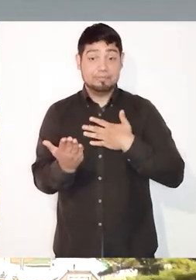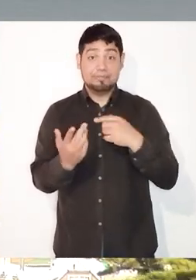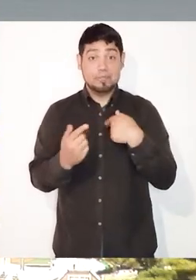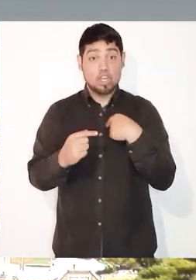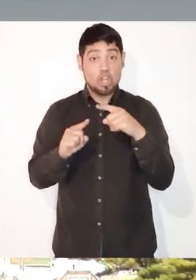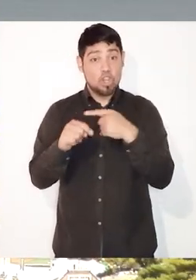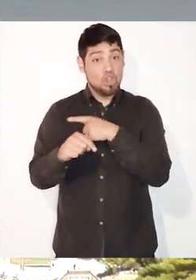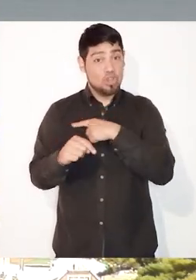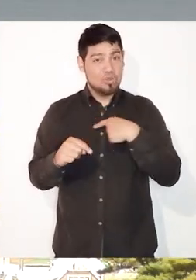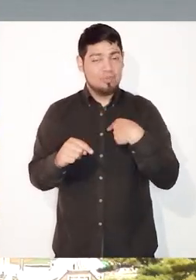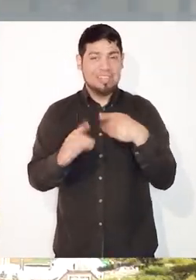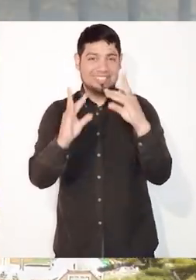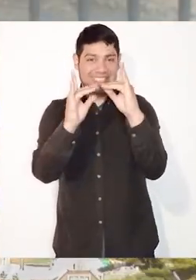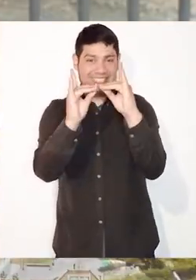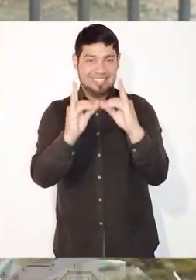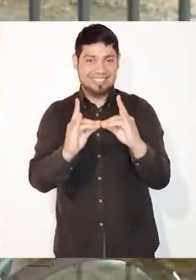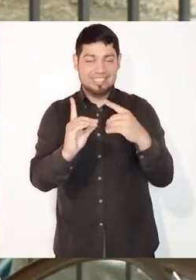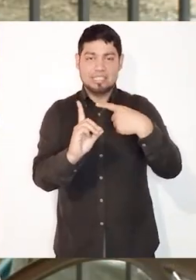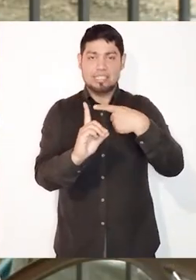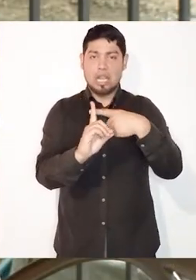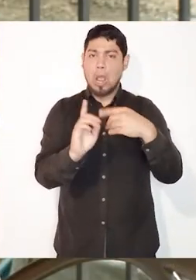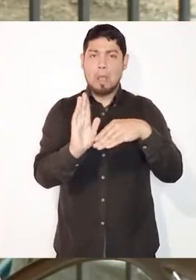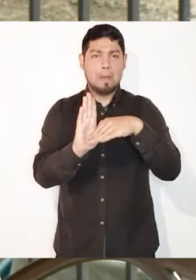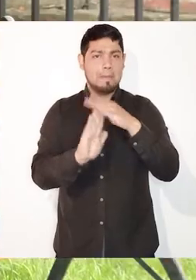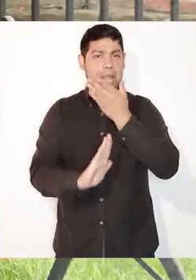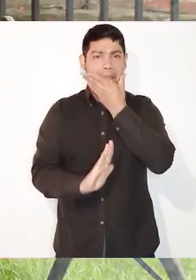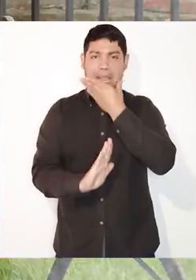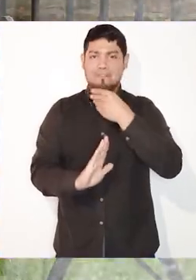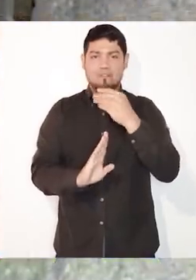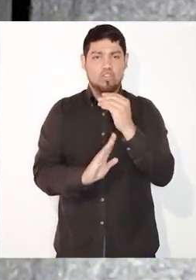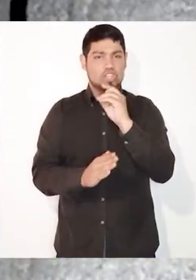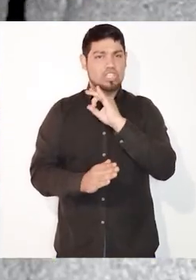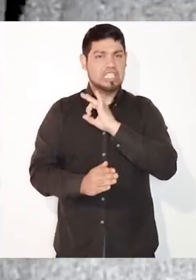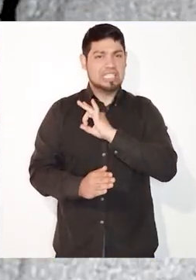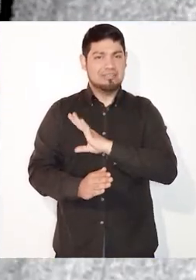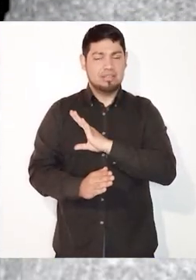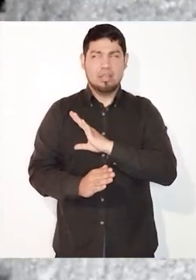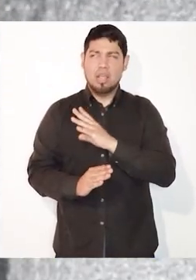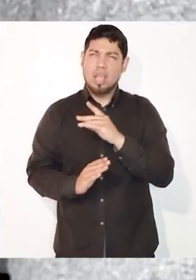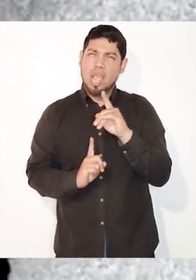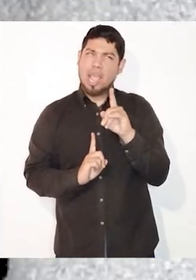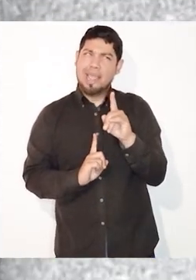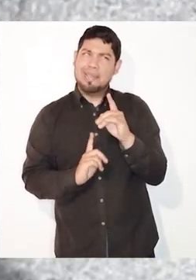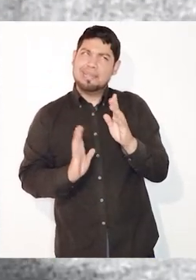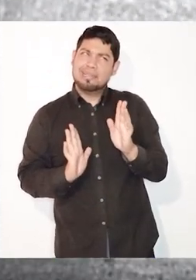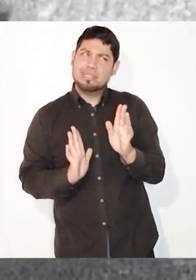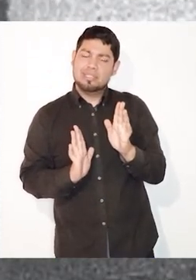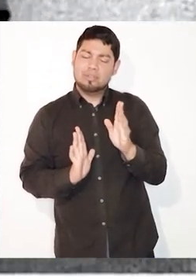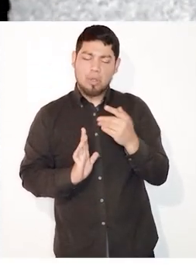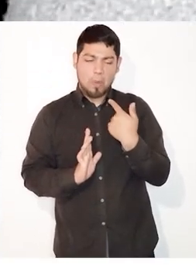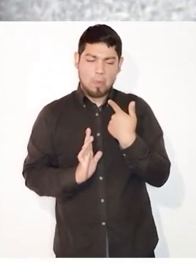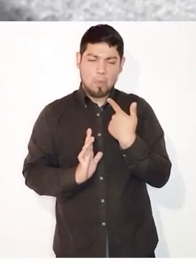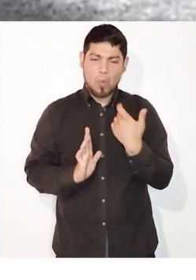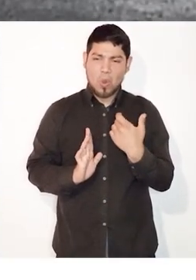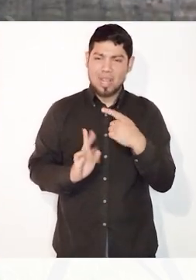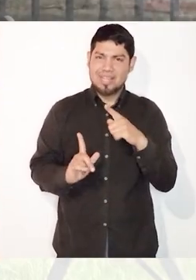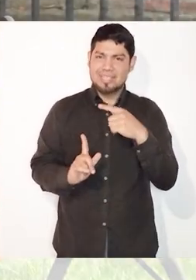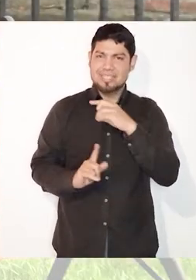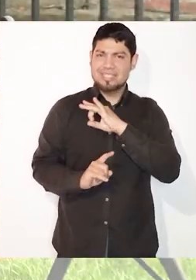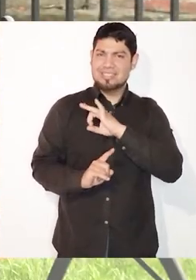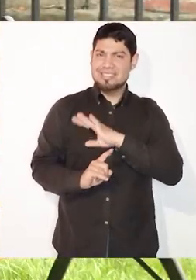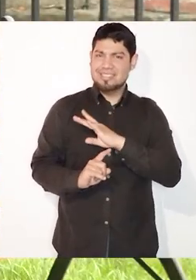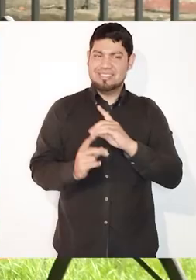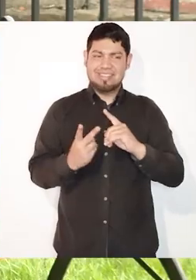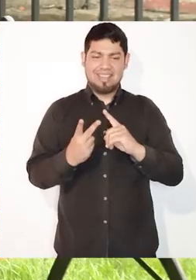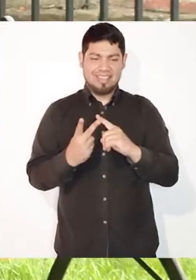Cuando uno de mis libros se llama El cementerio más hermoso de Chile, entonces lo que hay detrás es la sospecha. ¿De dónde está esa